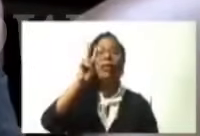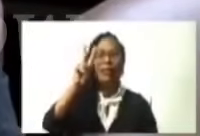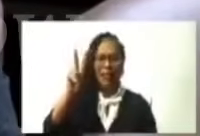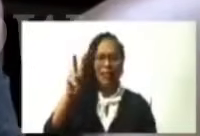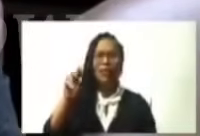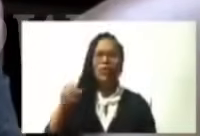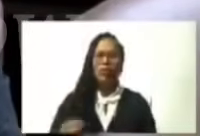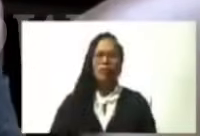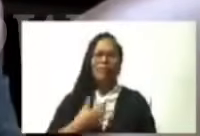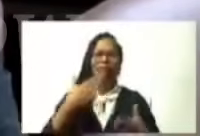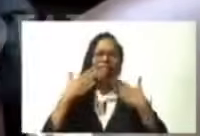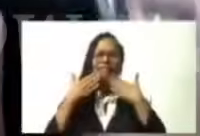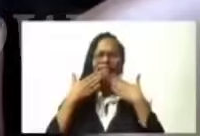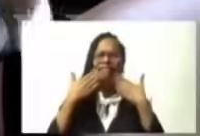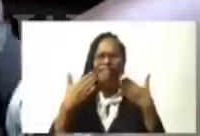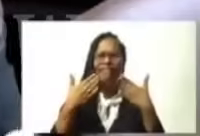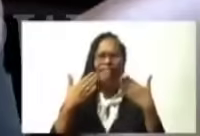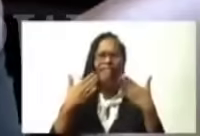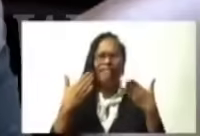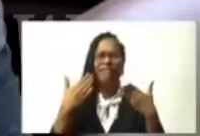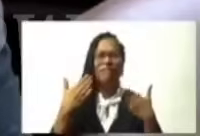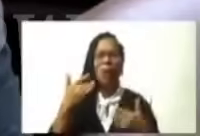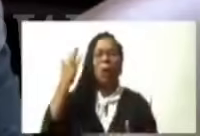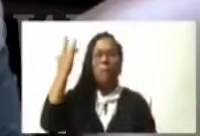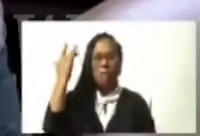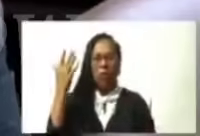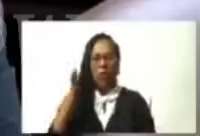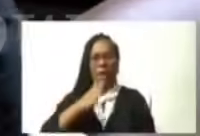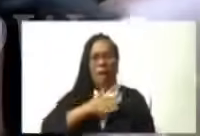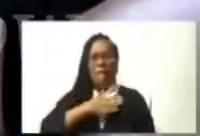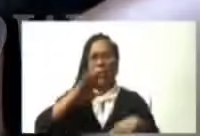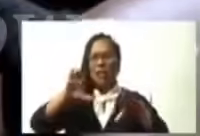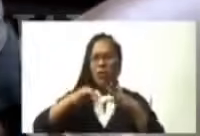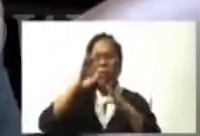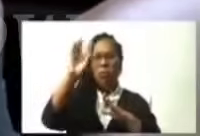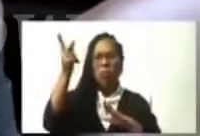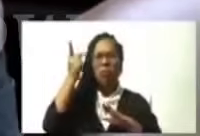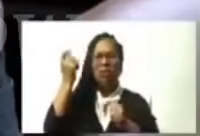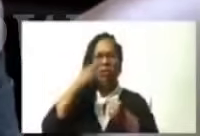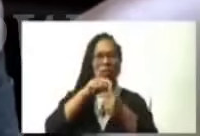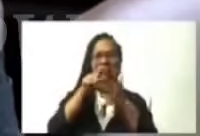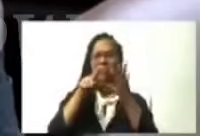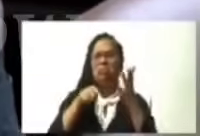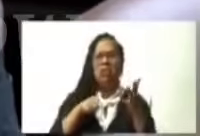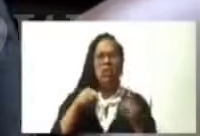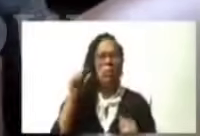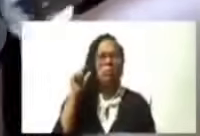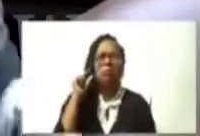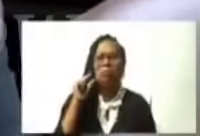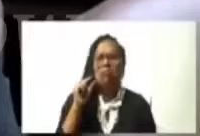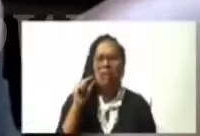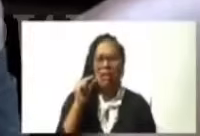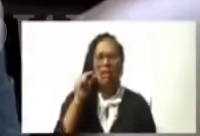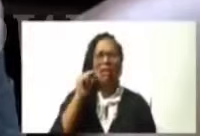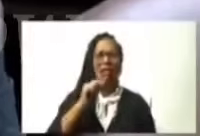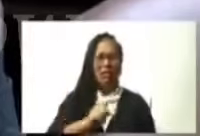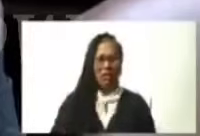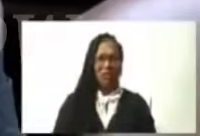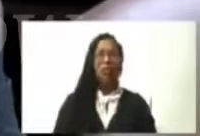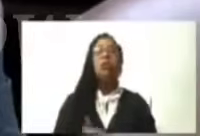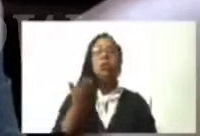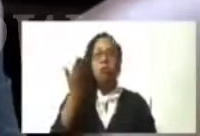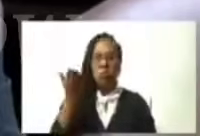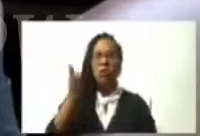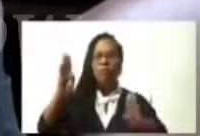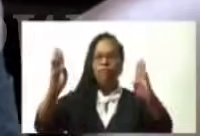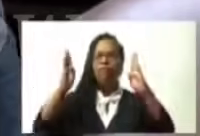la única representante de un partido minoritario. Y hace poco que formé bloque, y usted ha tenido a bien tomarme